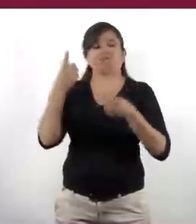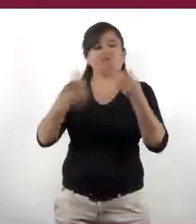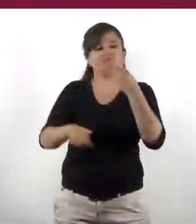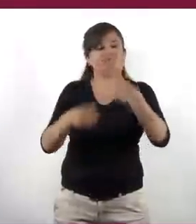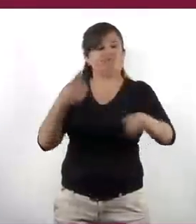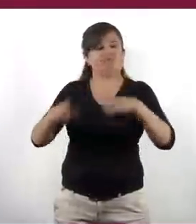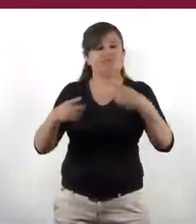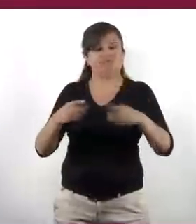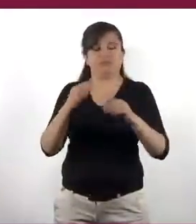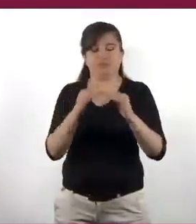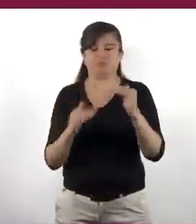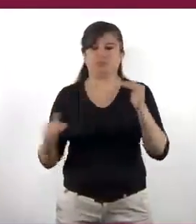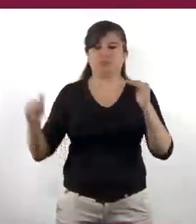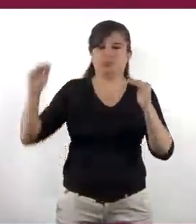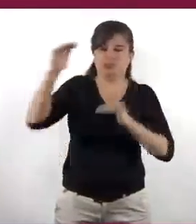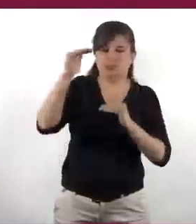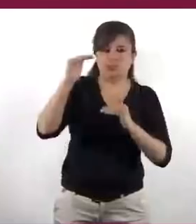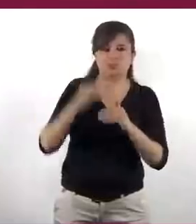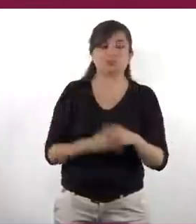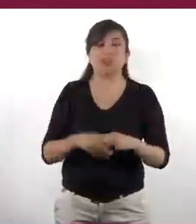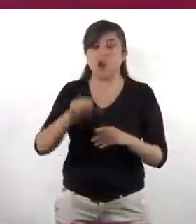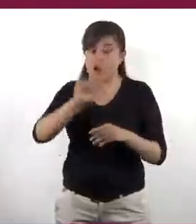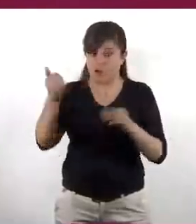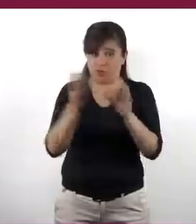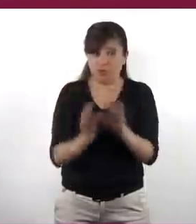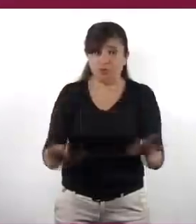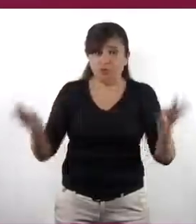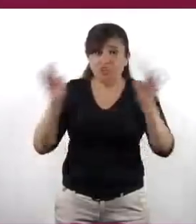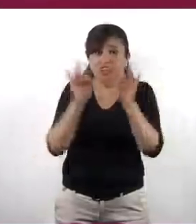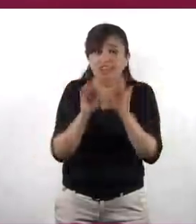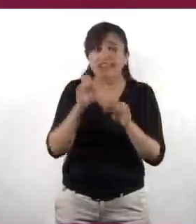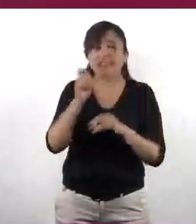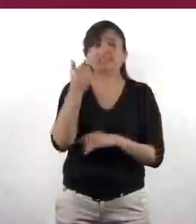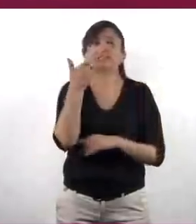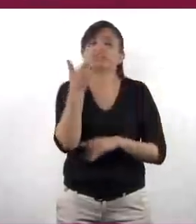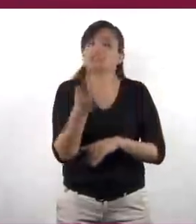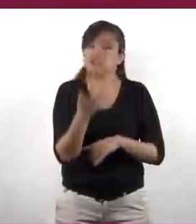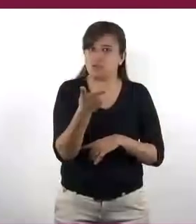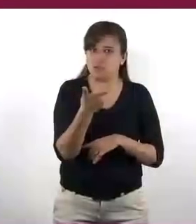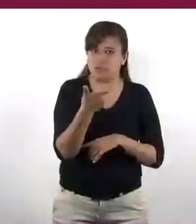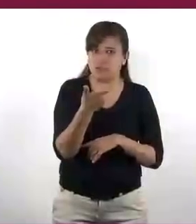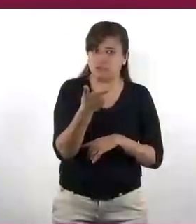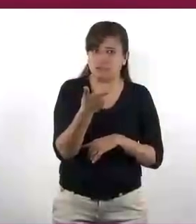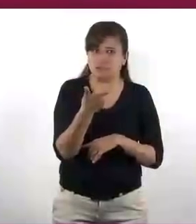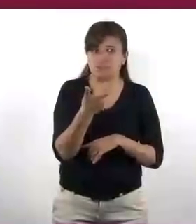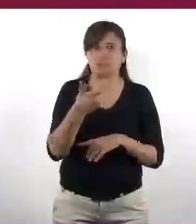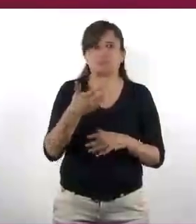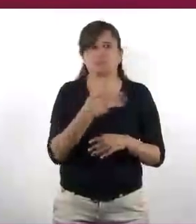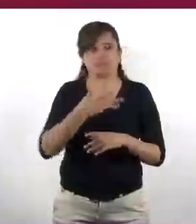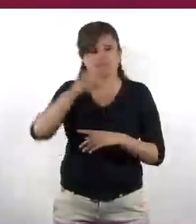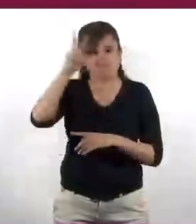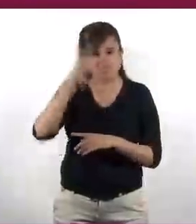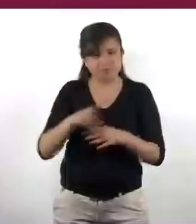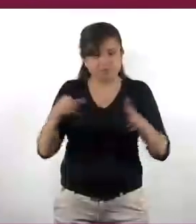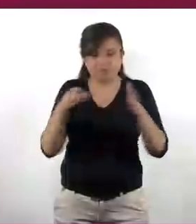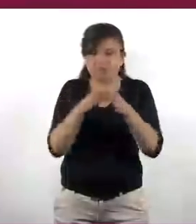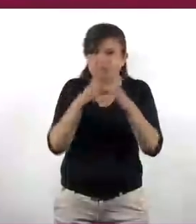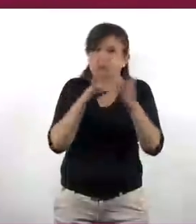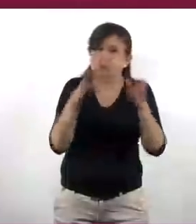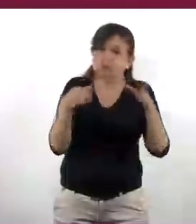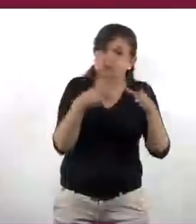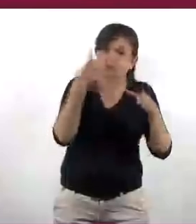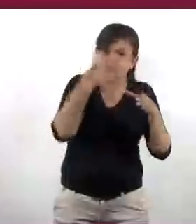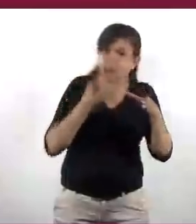del intendente. La otra parte importante es la función económica. Se crean cajas reales especiales para